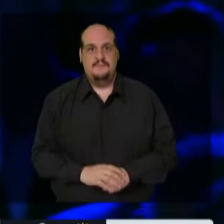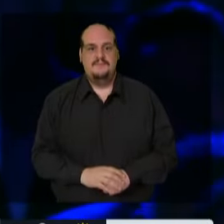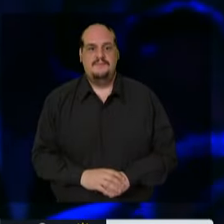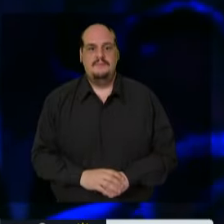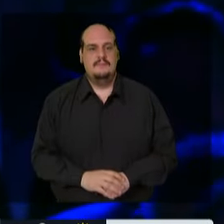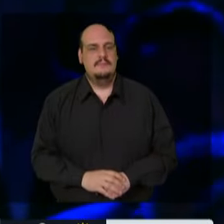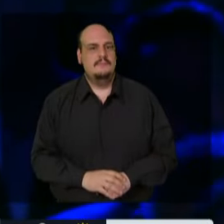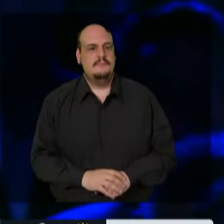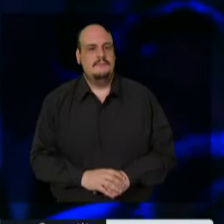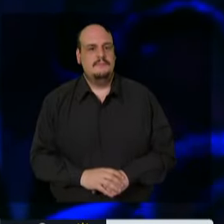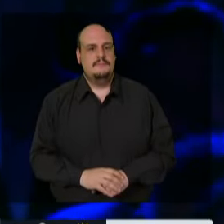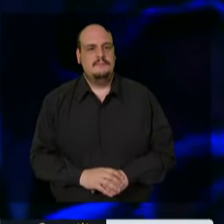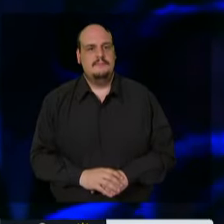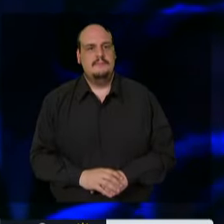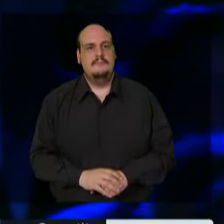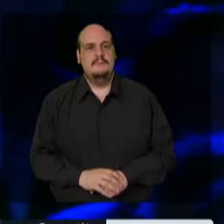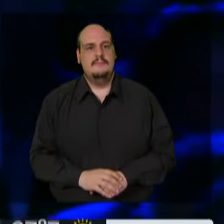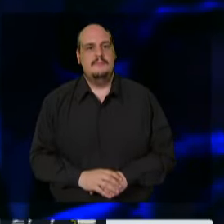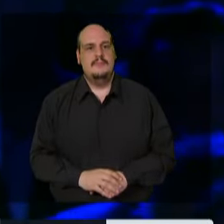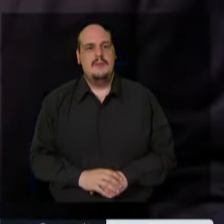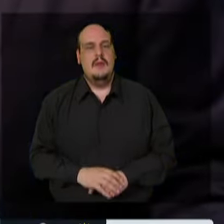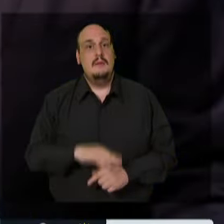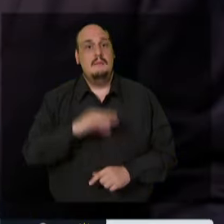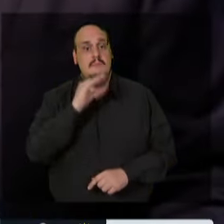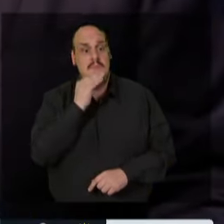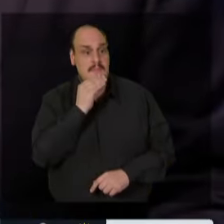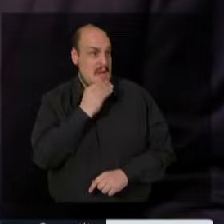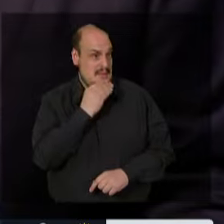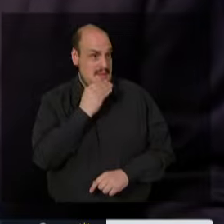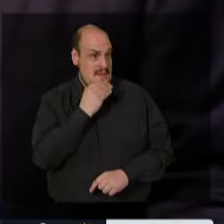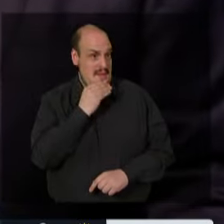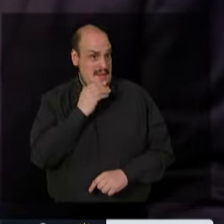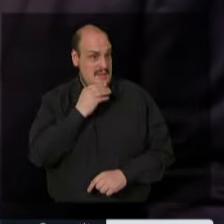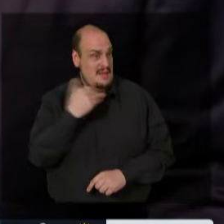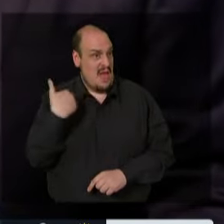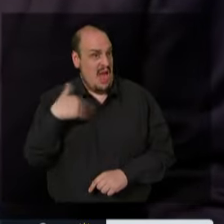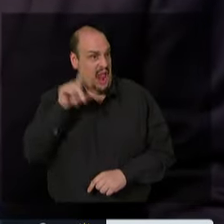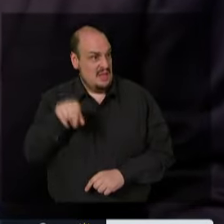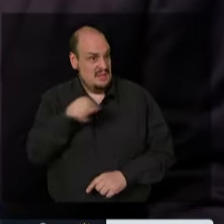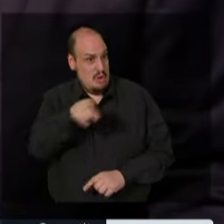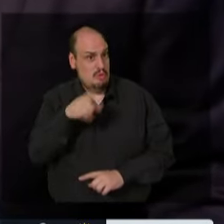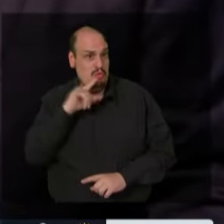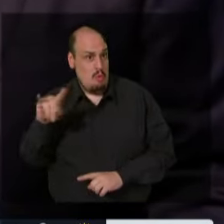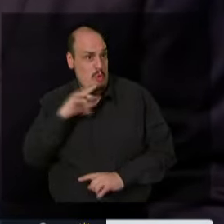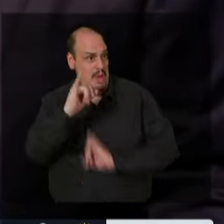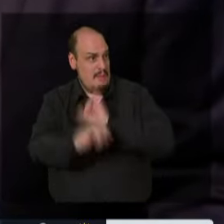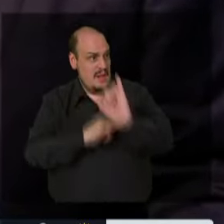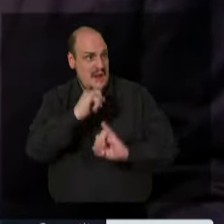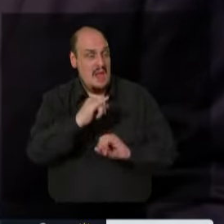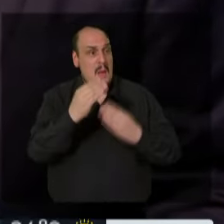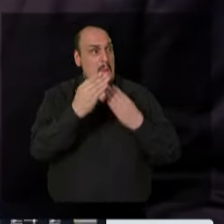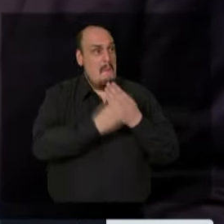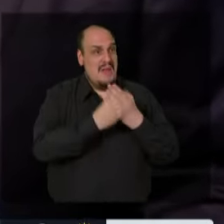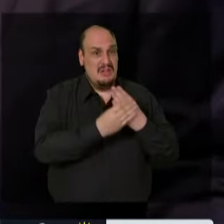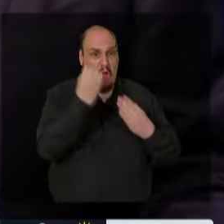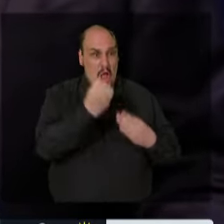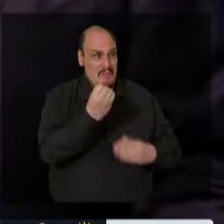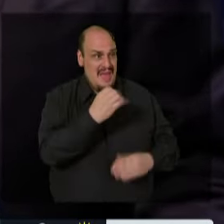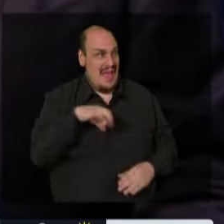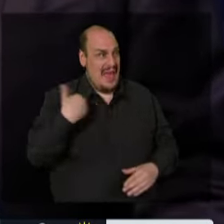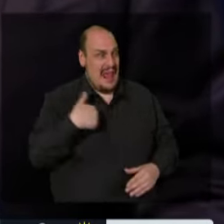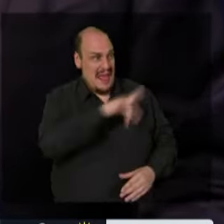Massa, explícale a los argentinos cómo, siendo el peor ministro de Economía, podés ser un buen presidente.